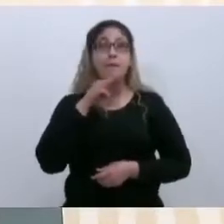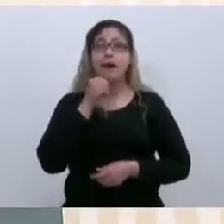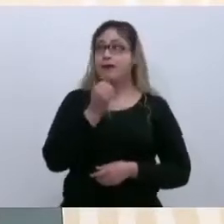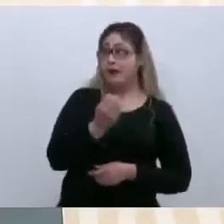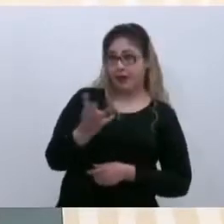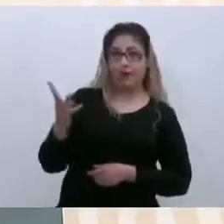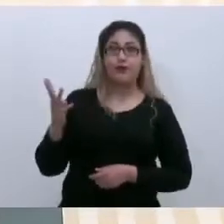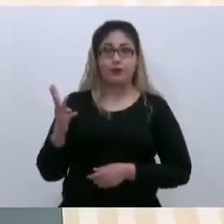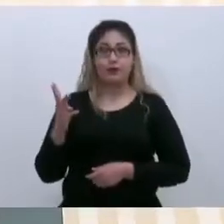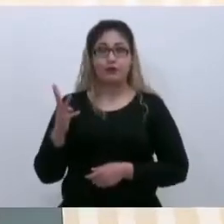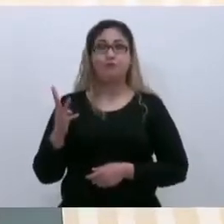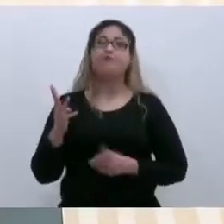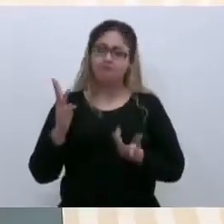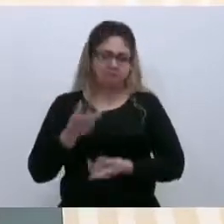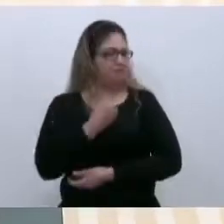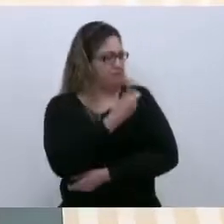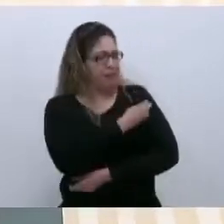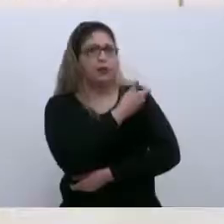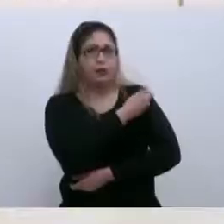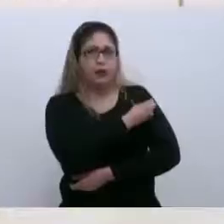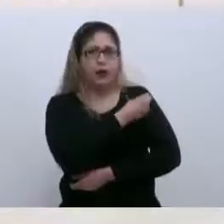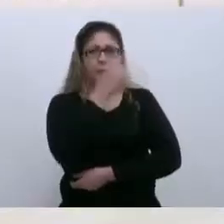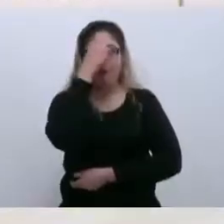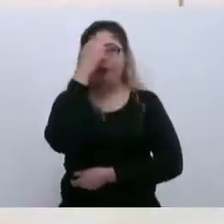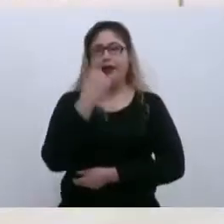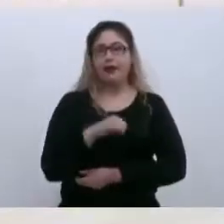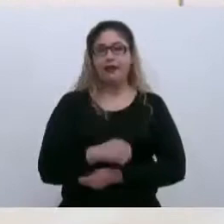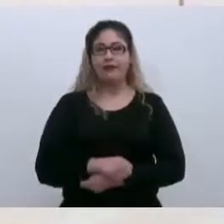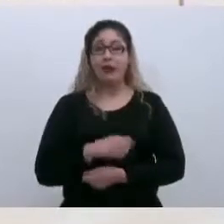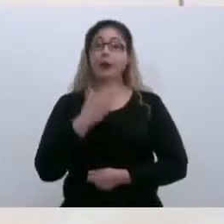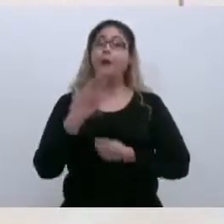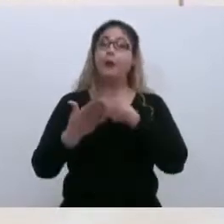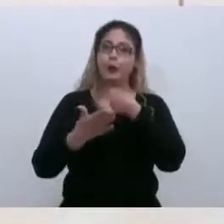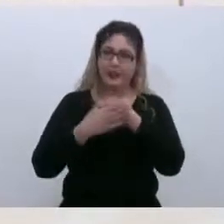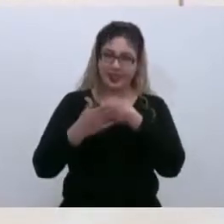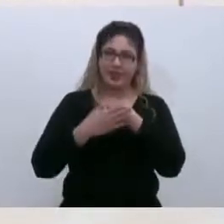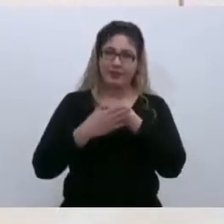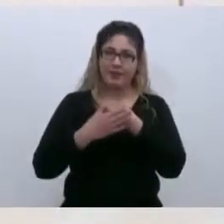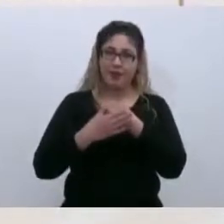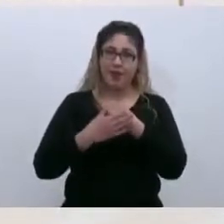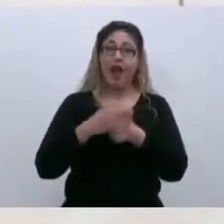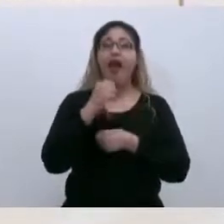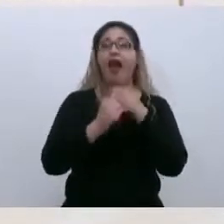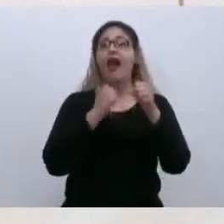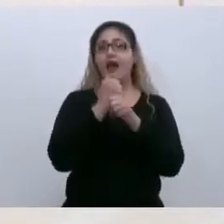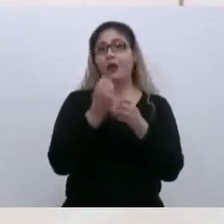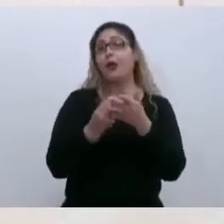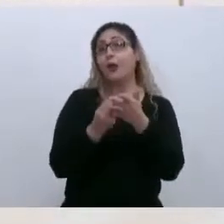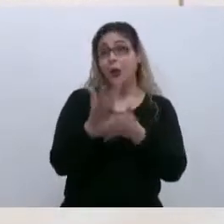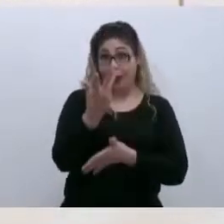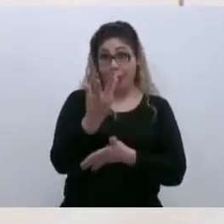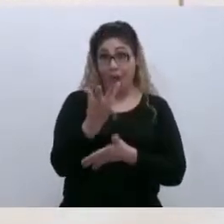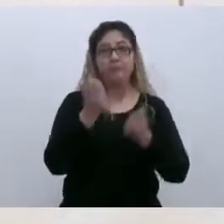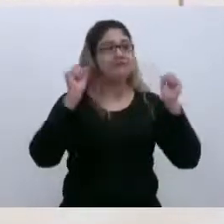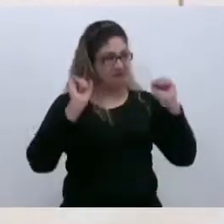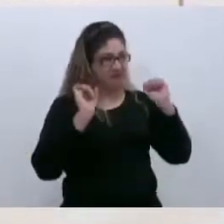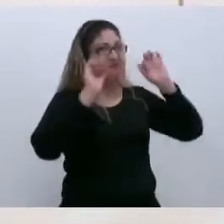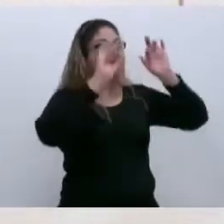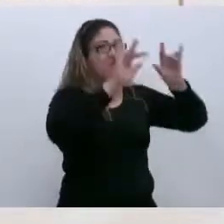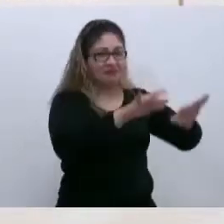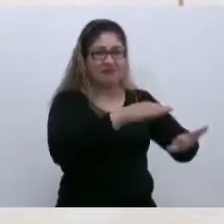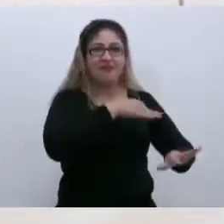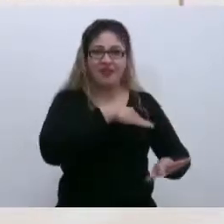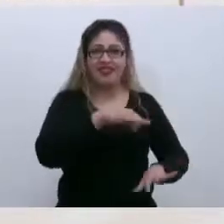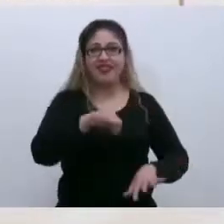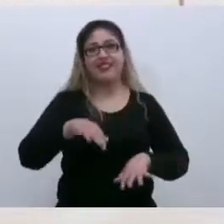a clases y posteriormente a toda la población. Esas